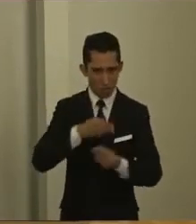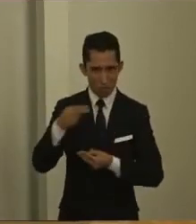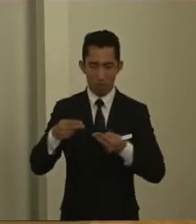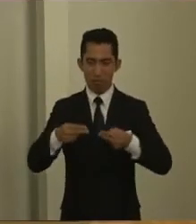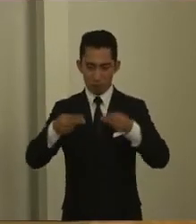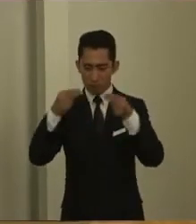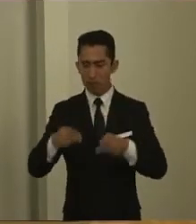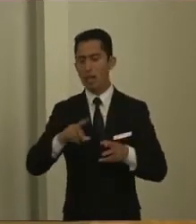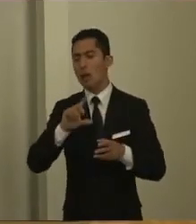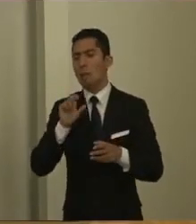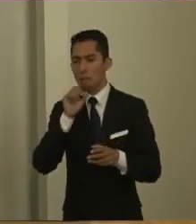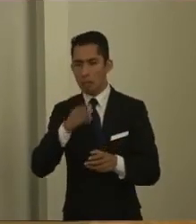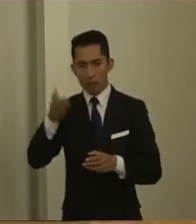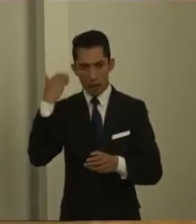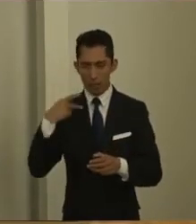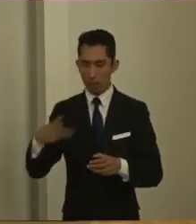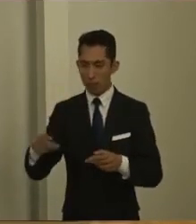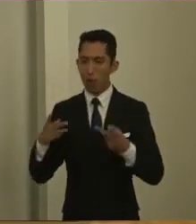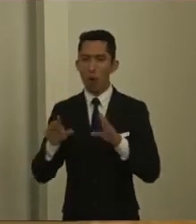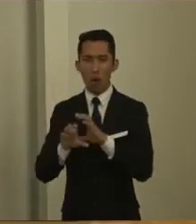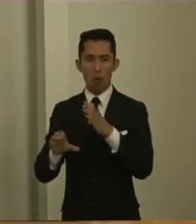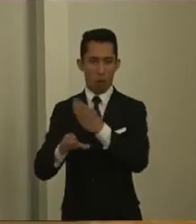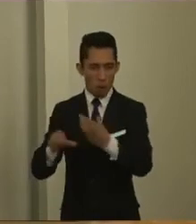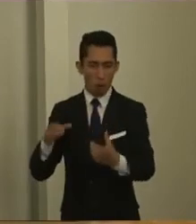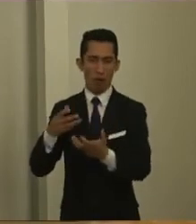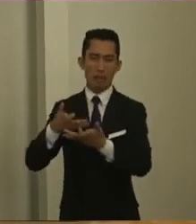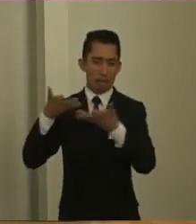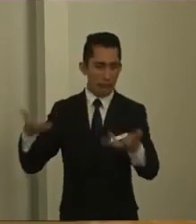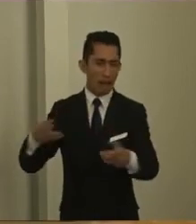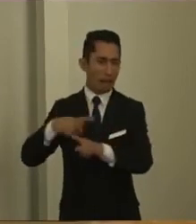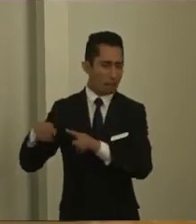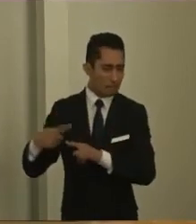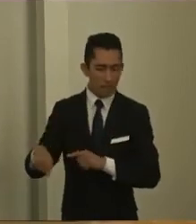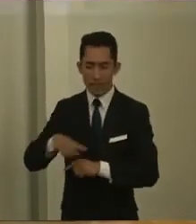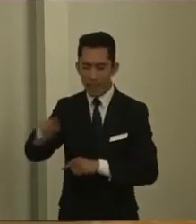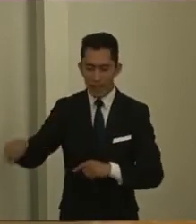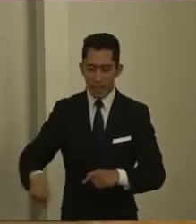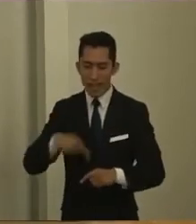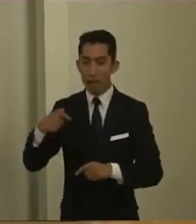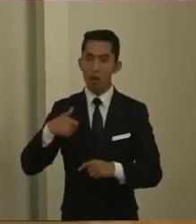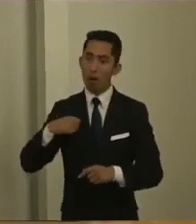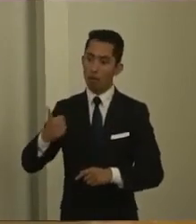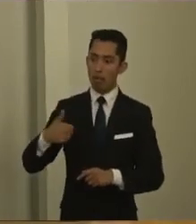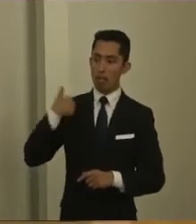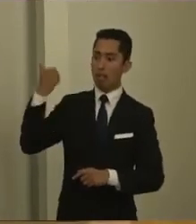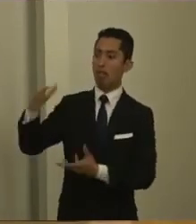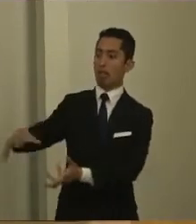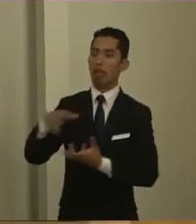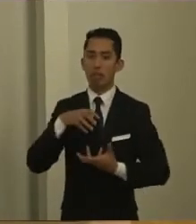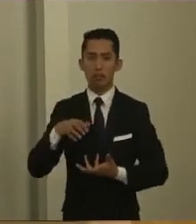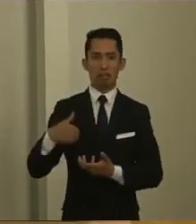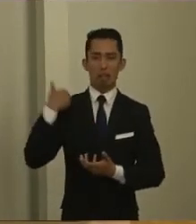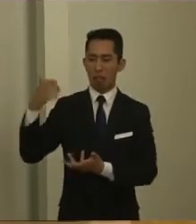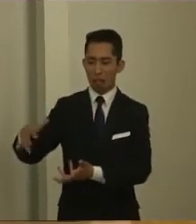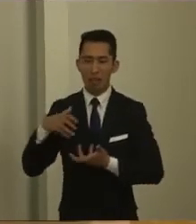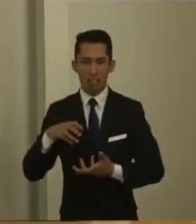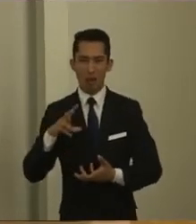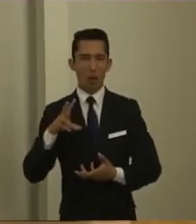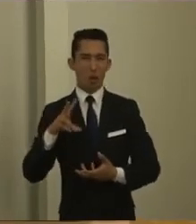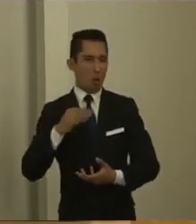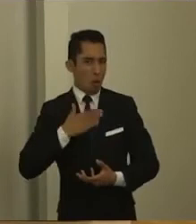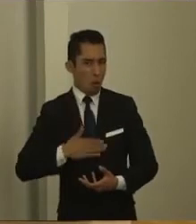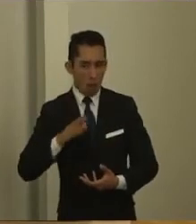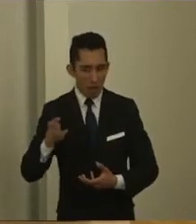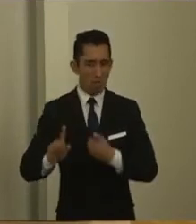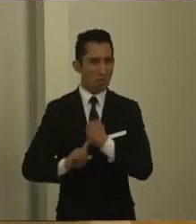y basados en la explotación de sus recursos naturales continúan generando grandes injusticias y por tanto fuertes